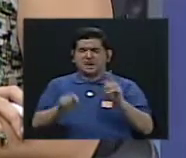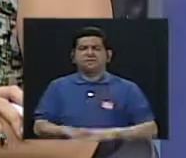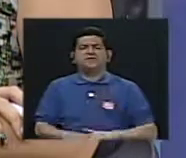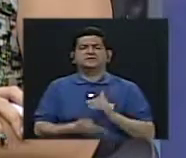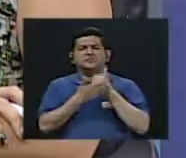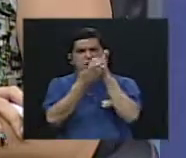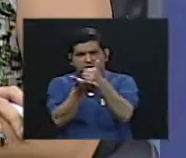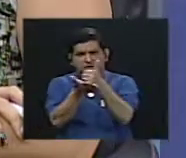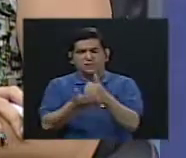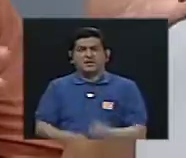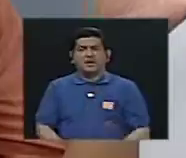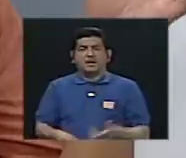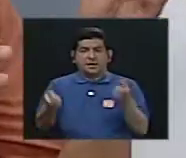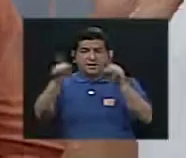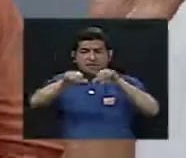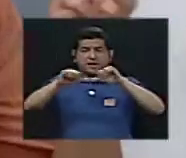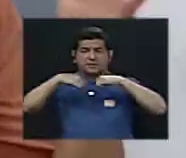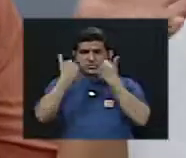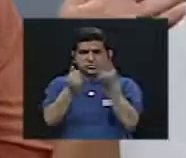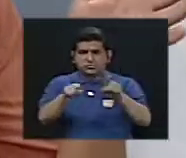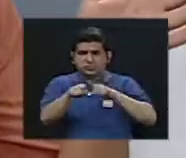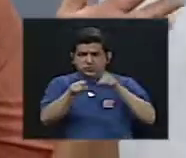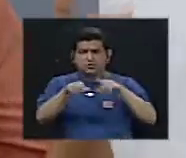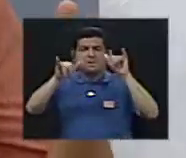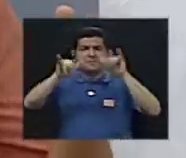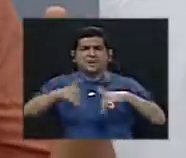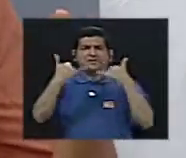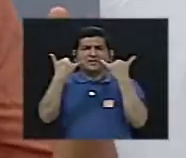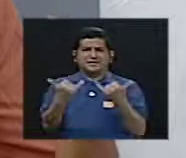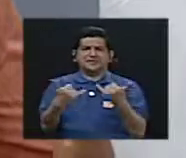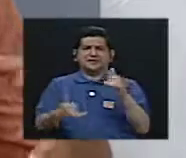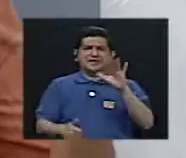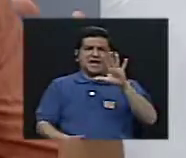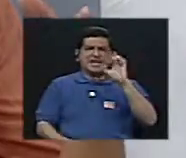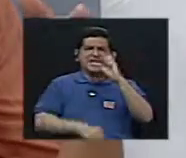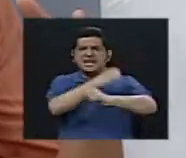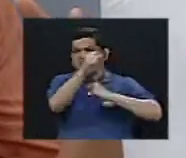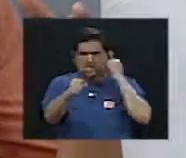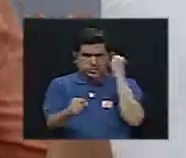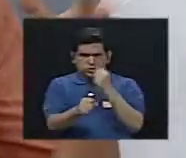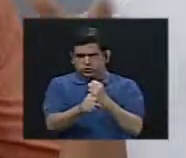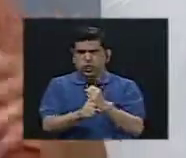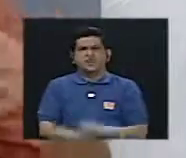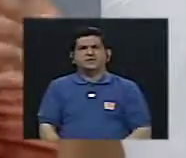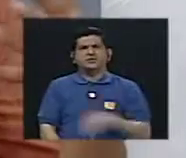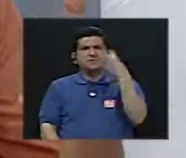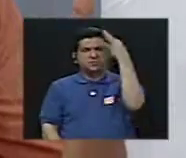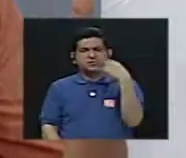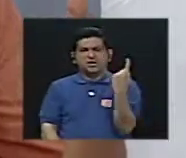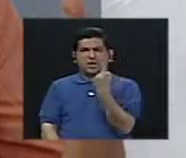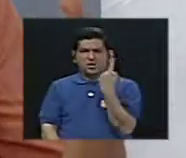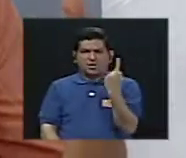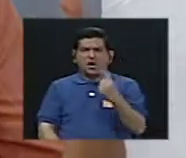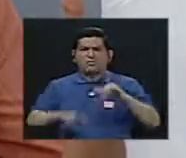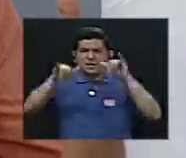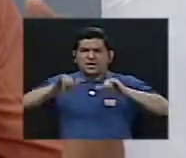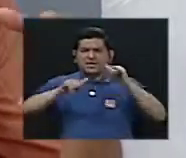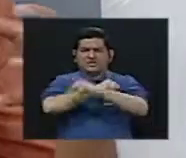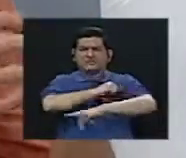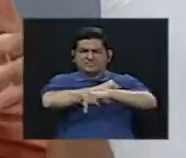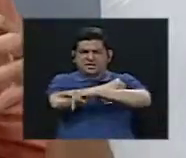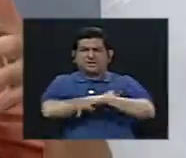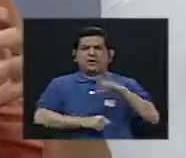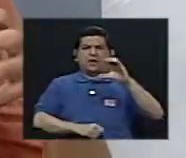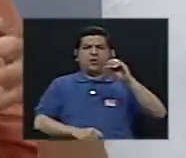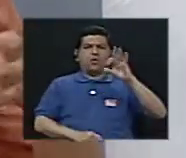eso. En el caso de esta cofradía, pues bueno, ha sobrevivido ya 500 años, si no me equivoco, la única cofradía que queda en el país,